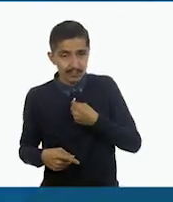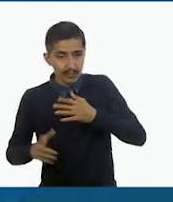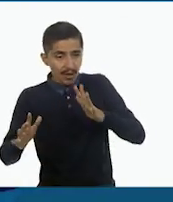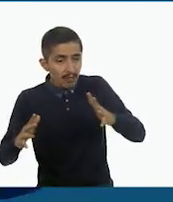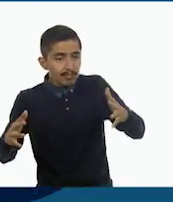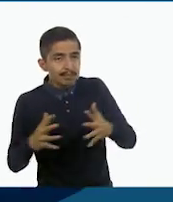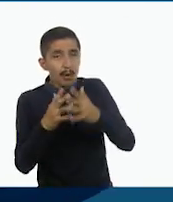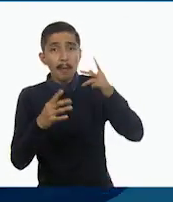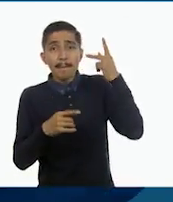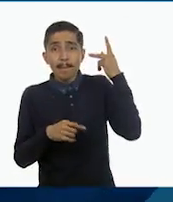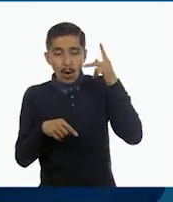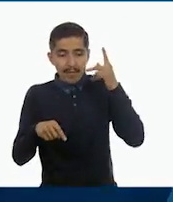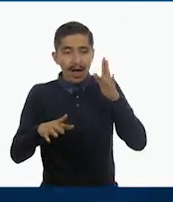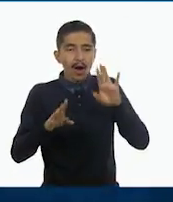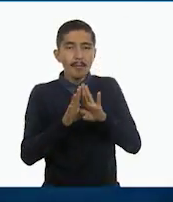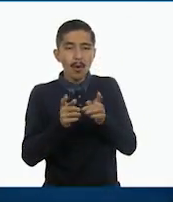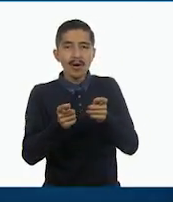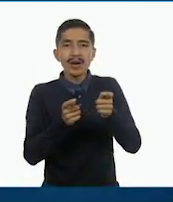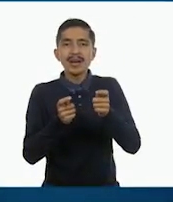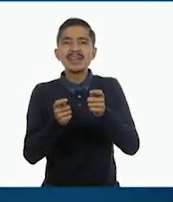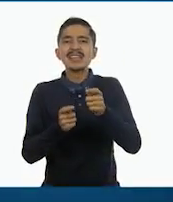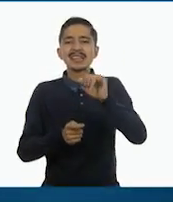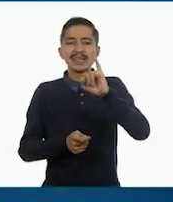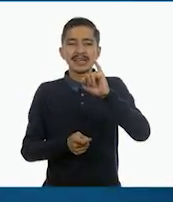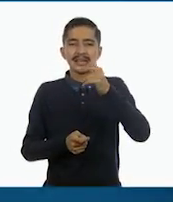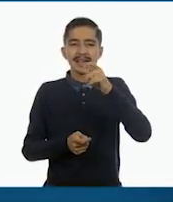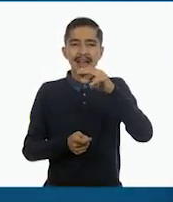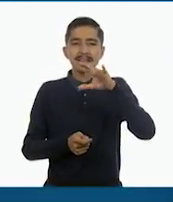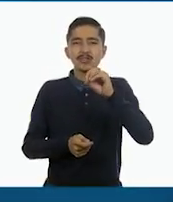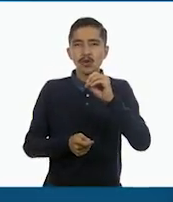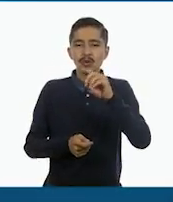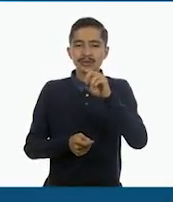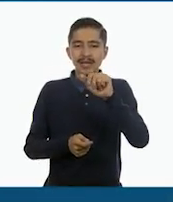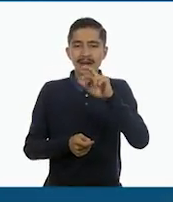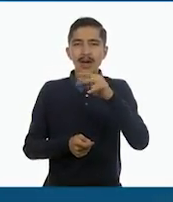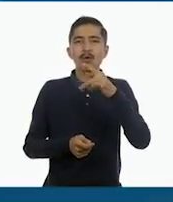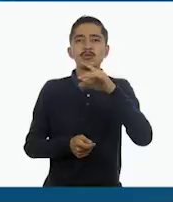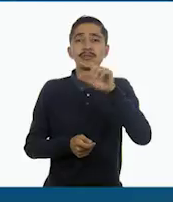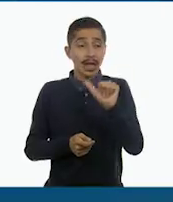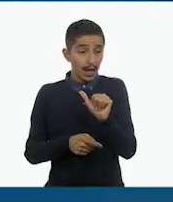y Puebla, al mando de Ignacio Zaragoza, se prepara para enfrentar